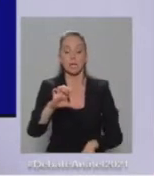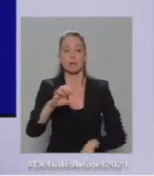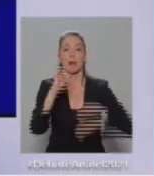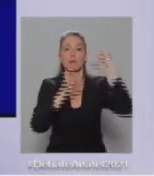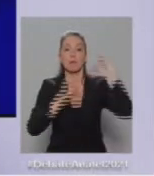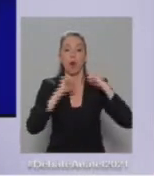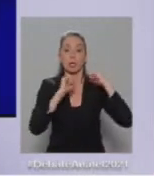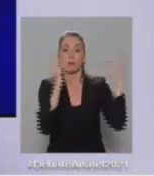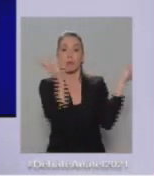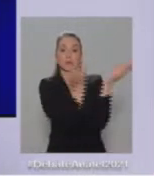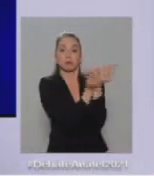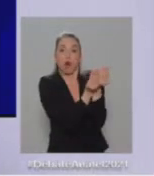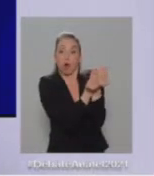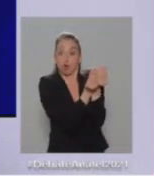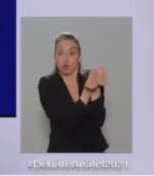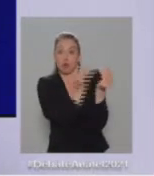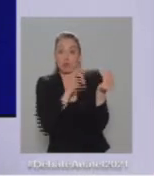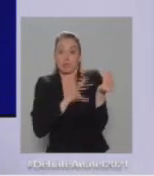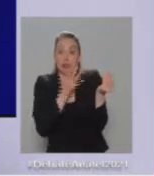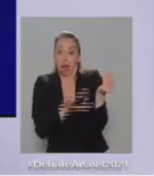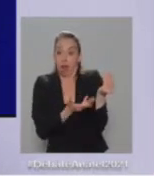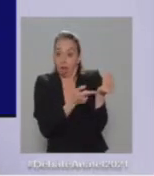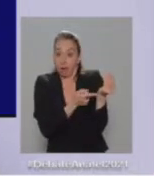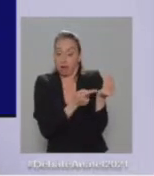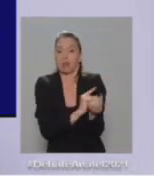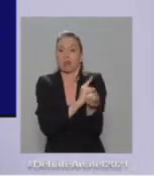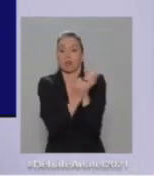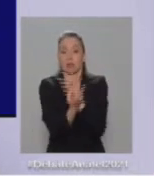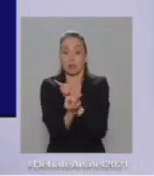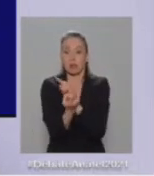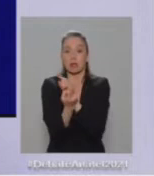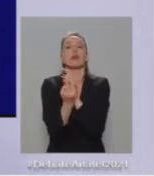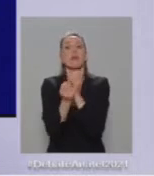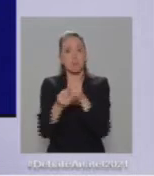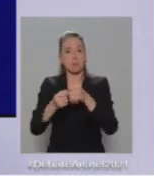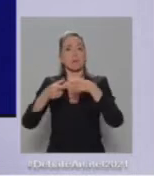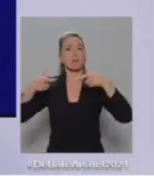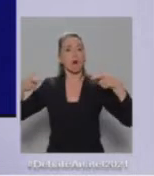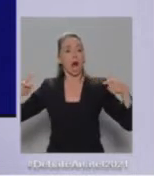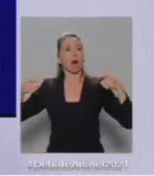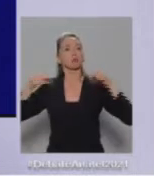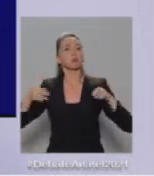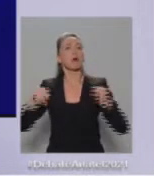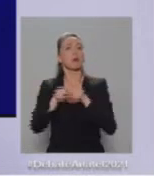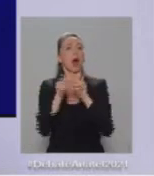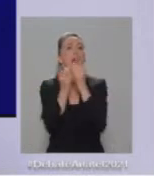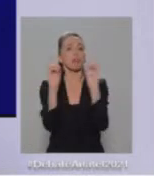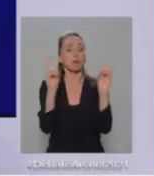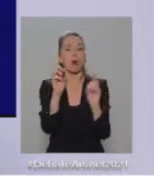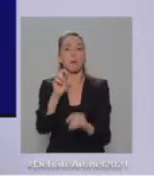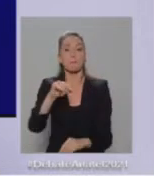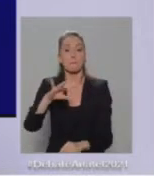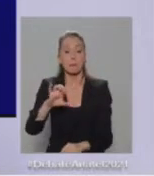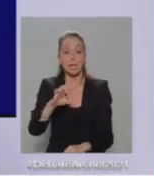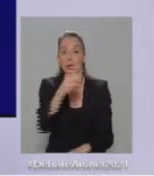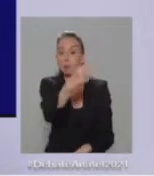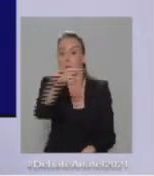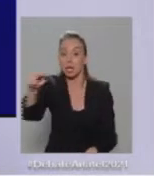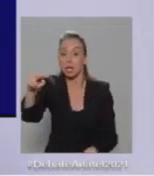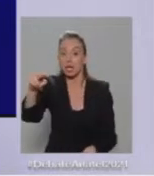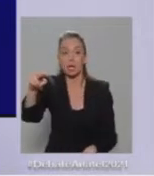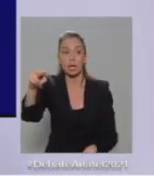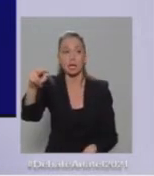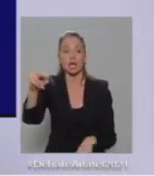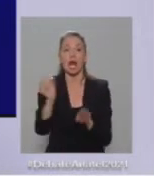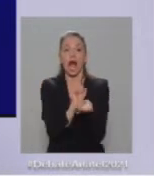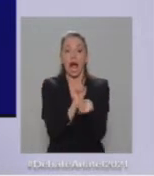yo las voy a encabezar. Acerca de los miedos empresariales en un eventual triunfo, cosa que se ve difícil de acuerdo a